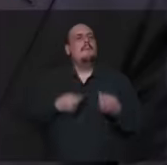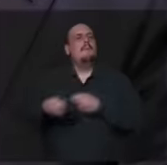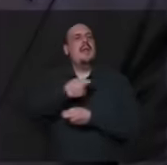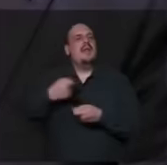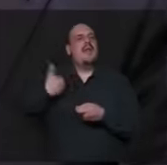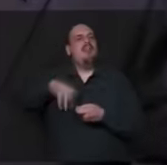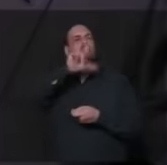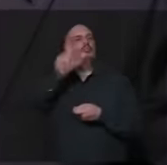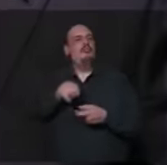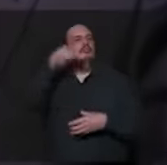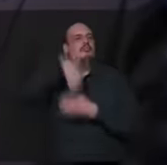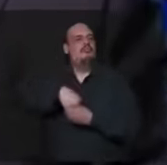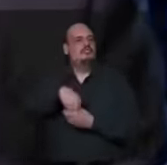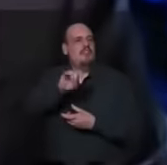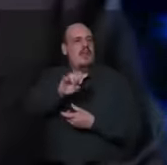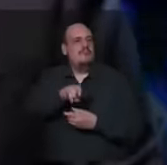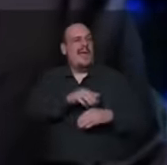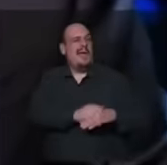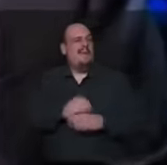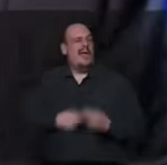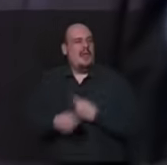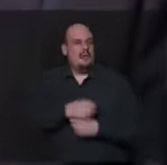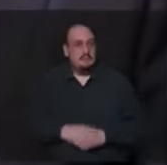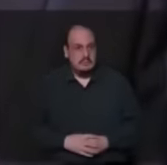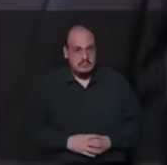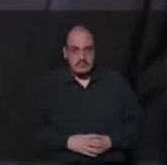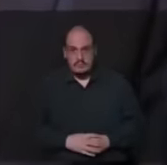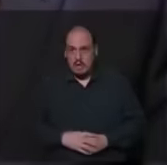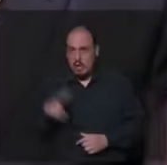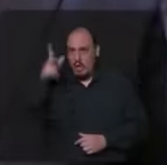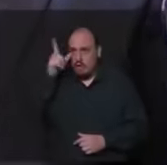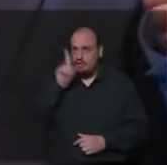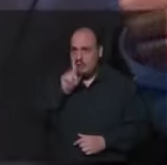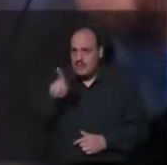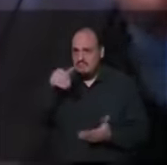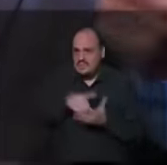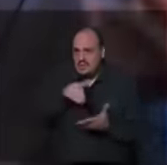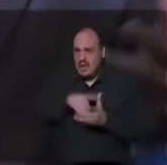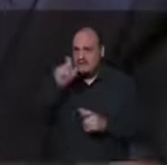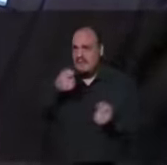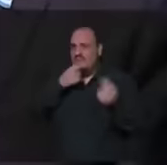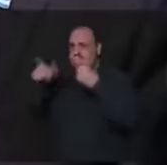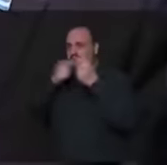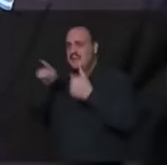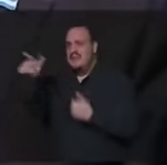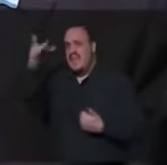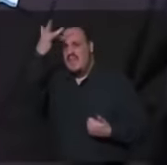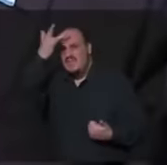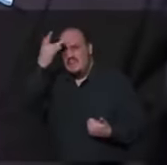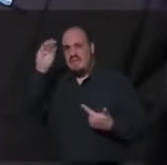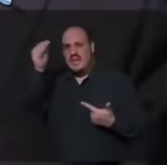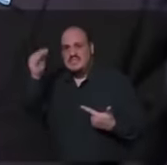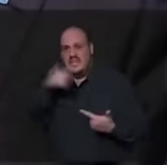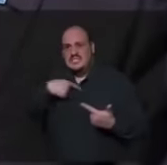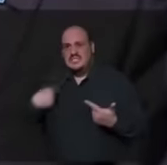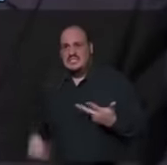amigos. ¿Cómo le vas a exportar a 8.000 millones de personas si no querés comerciar con China, con Brasil y con India? De